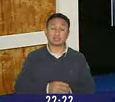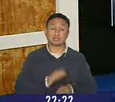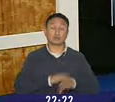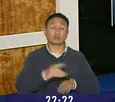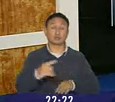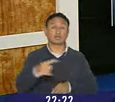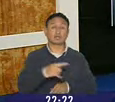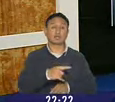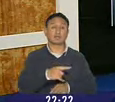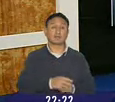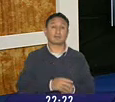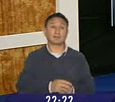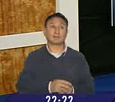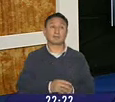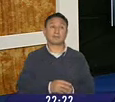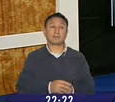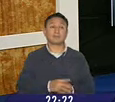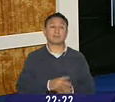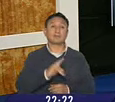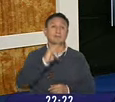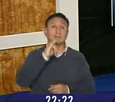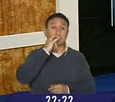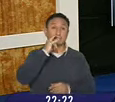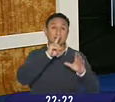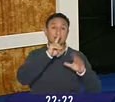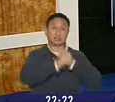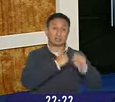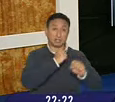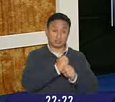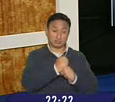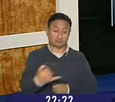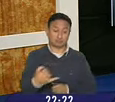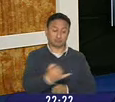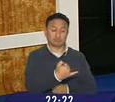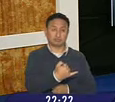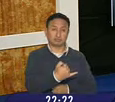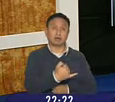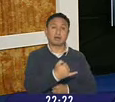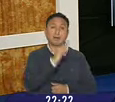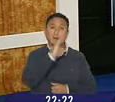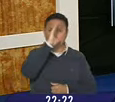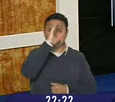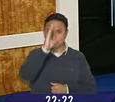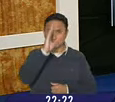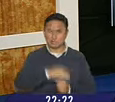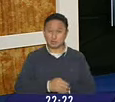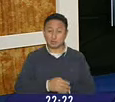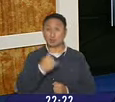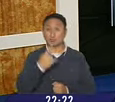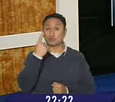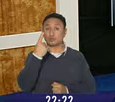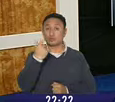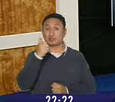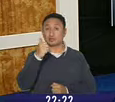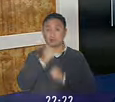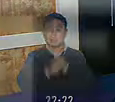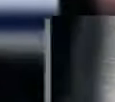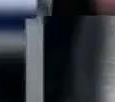de violación a un pequeño de 6 años. Los uniformados lo buscaron por casi una década.